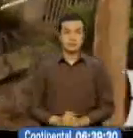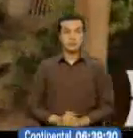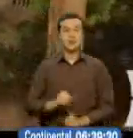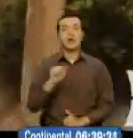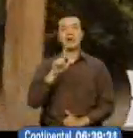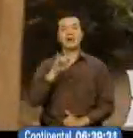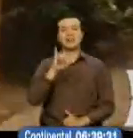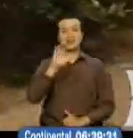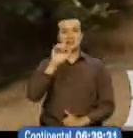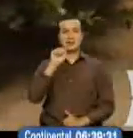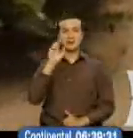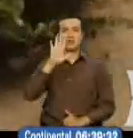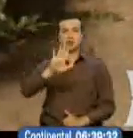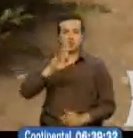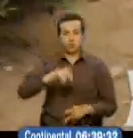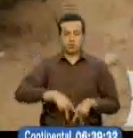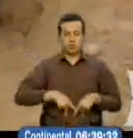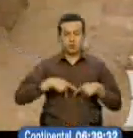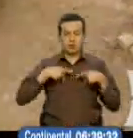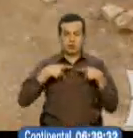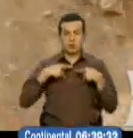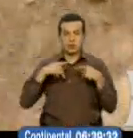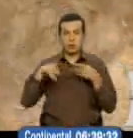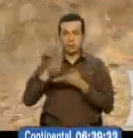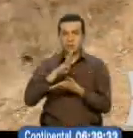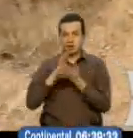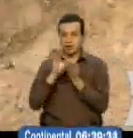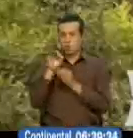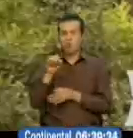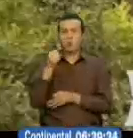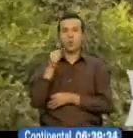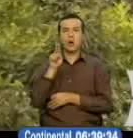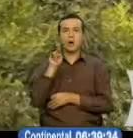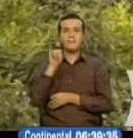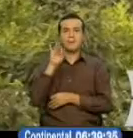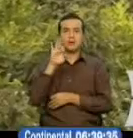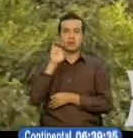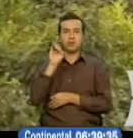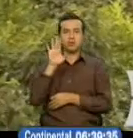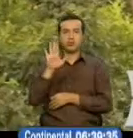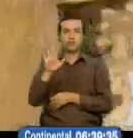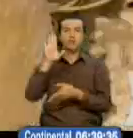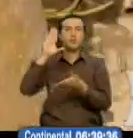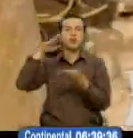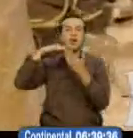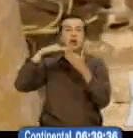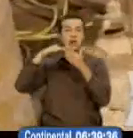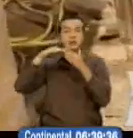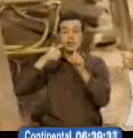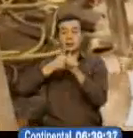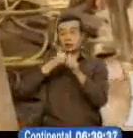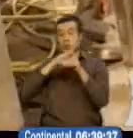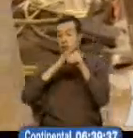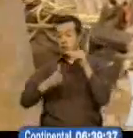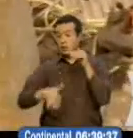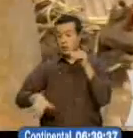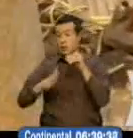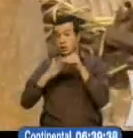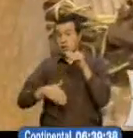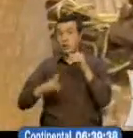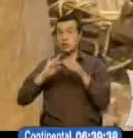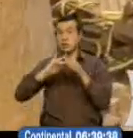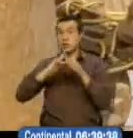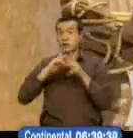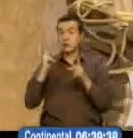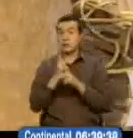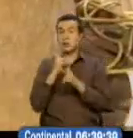Alicia Mesa reside en la ciudadela El Guabito hace 20 años. Su casa se ubica en una pendiente donde corre riesgo. Por eso anhela tener una vivienda